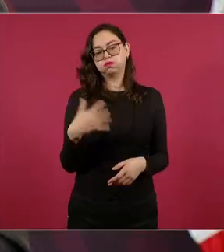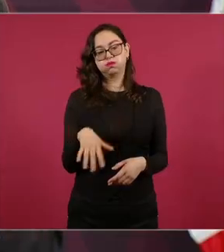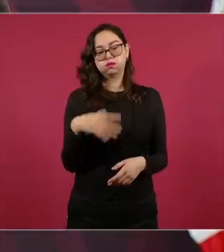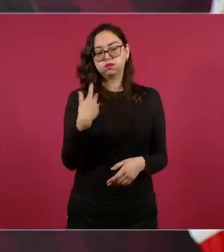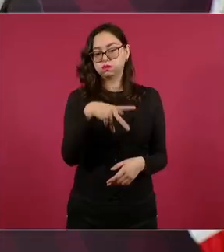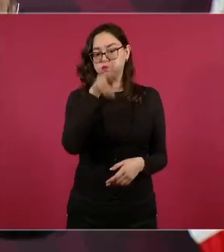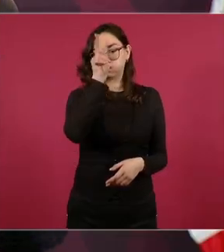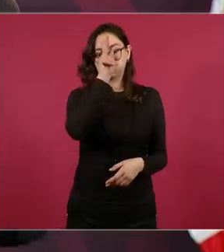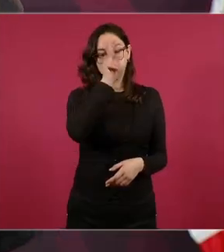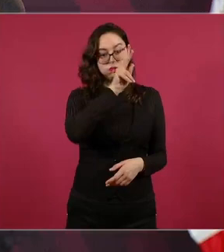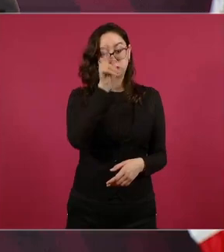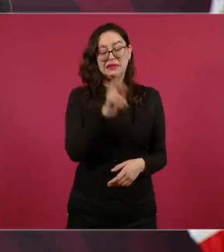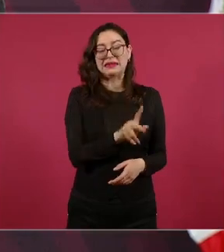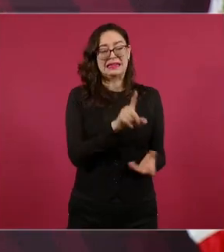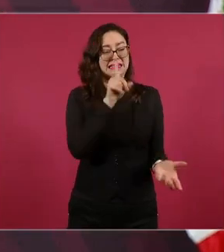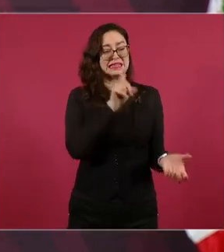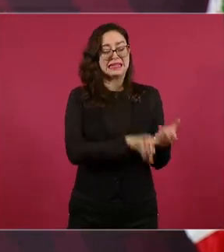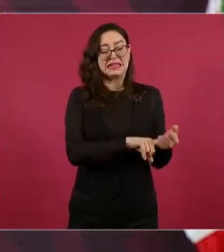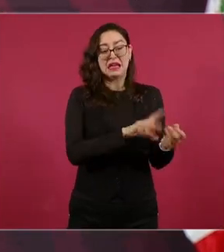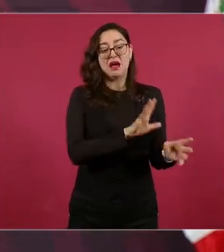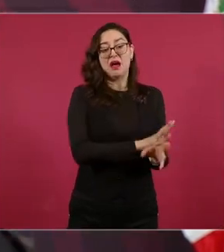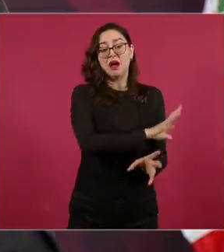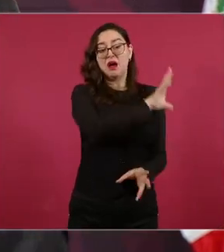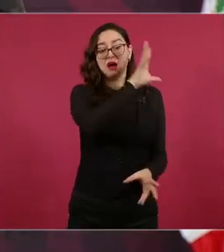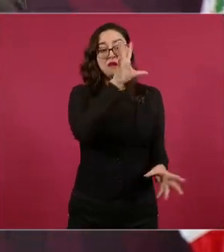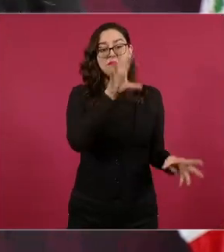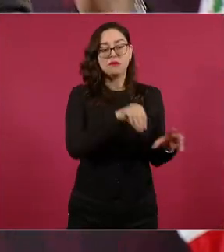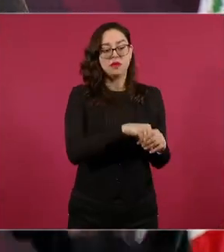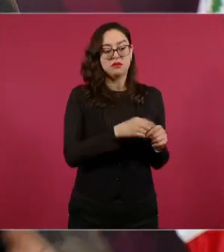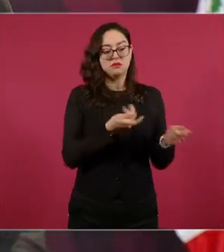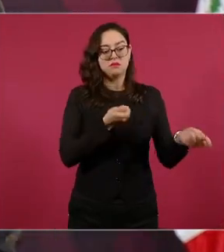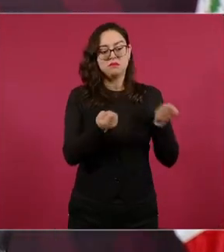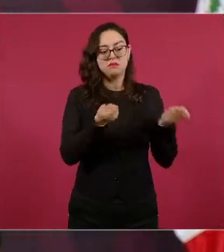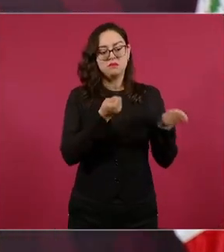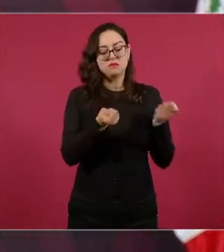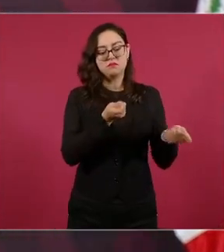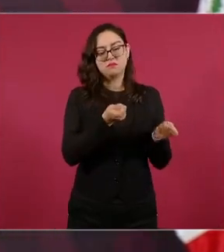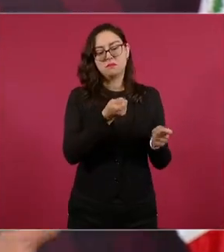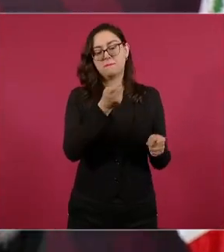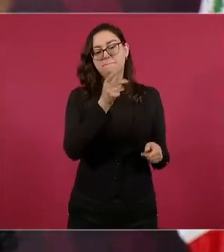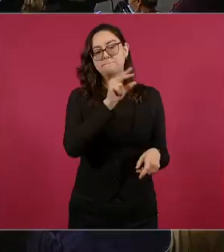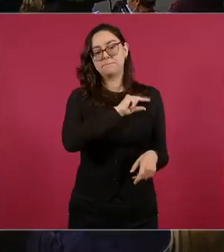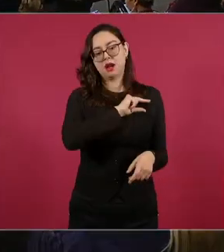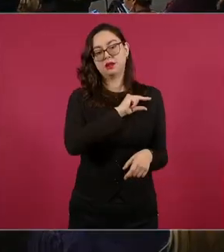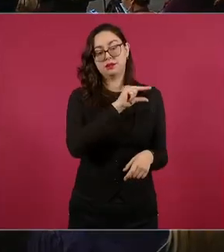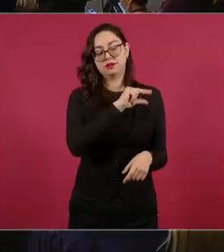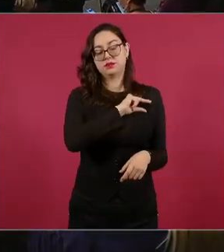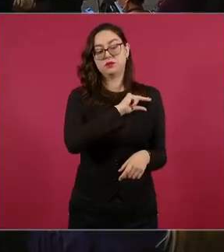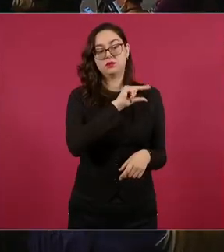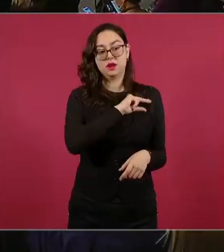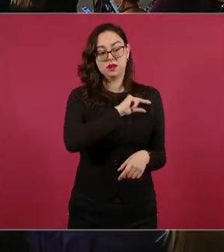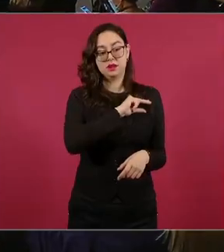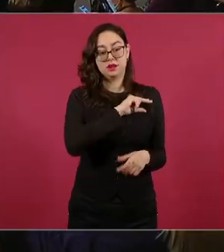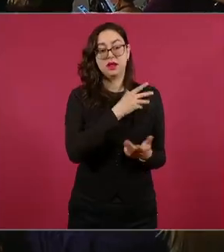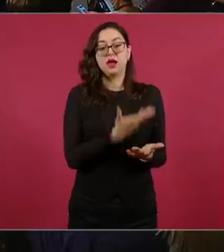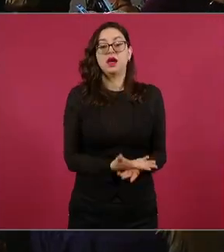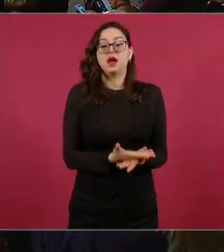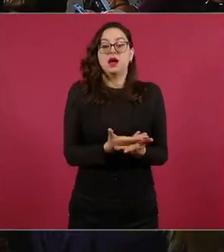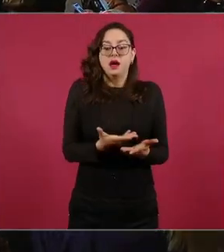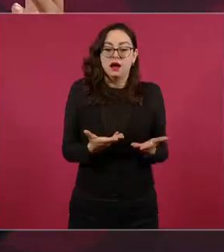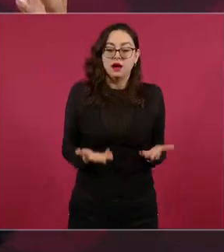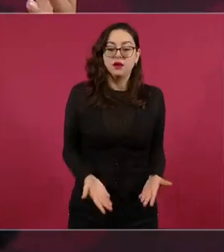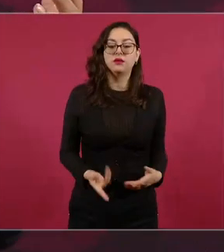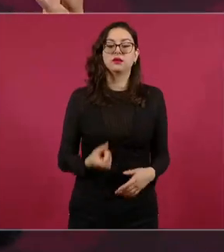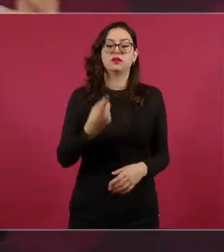lo privatizaron en pedazos. Estamos ahora volviendo